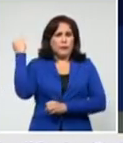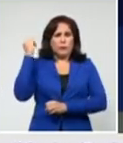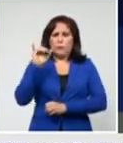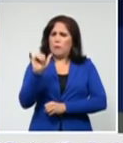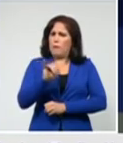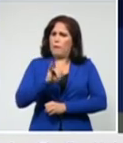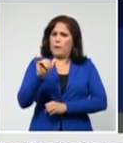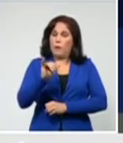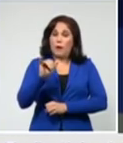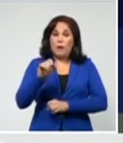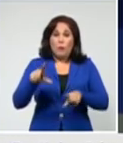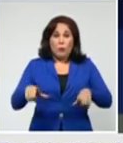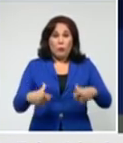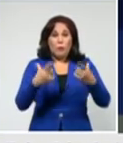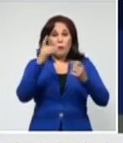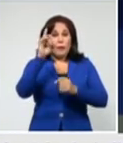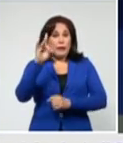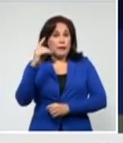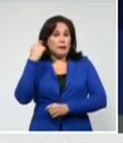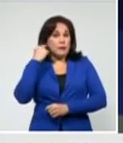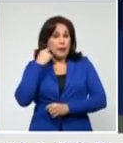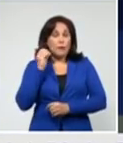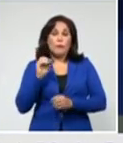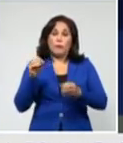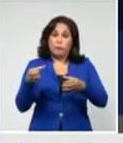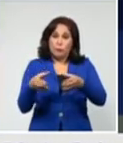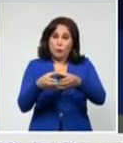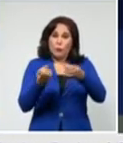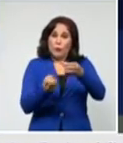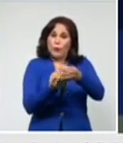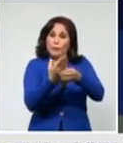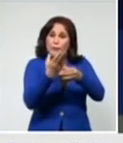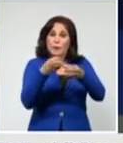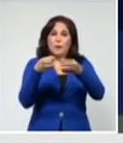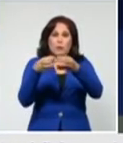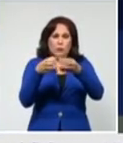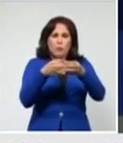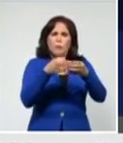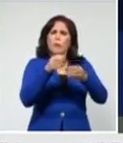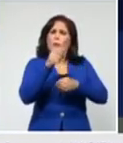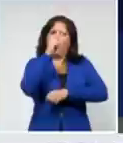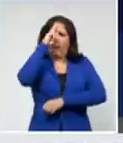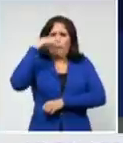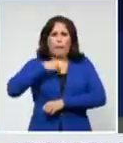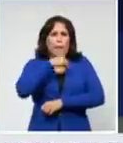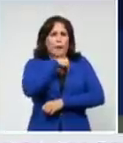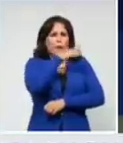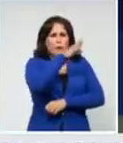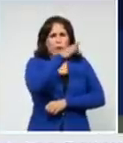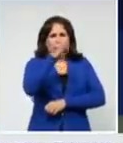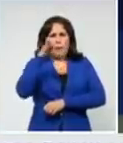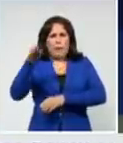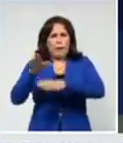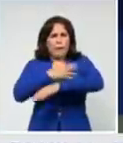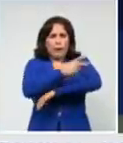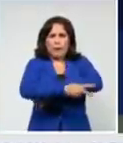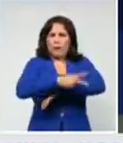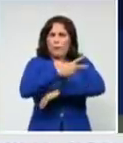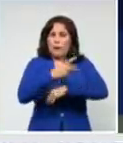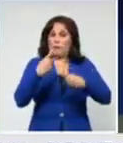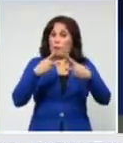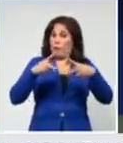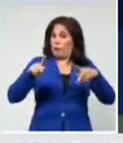cumplen 15 años de la constitución del contingente internacional de médicos especializados